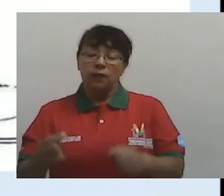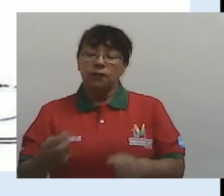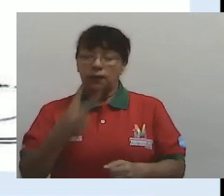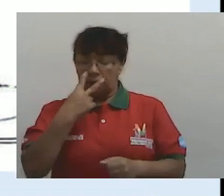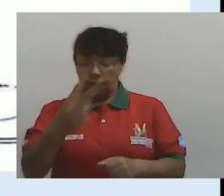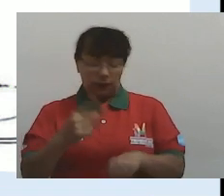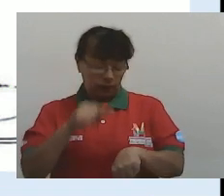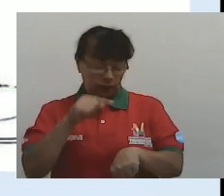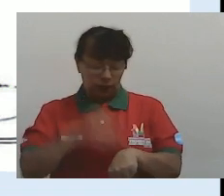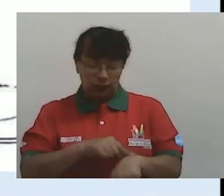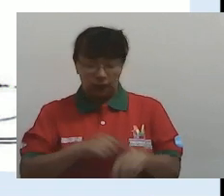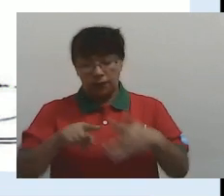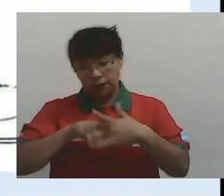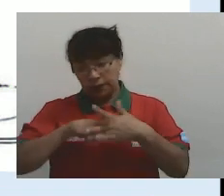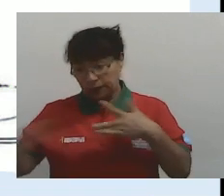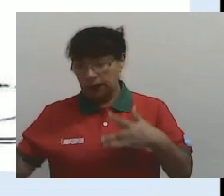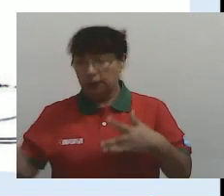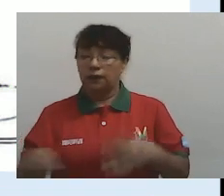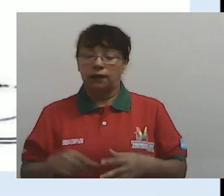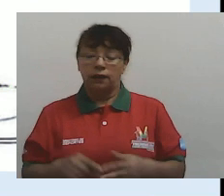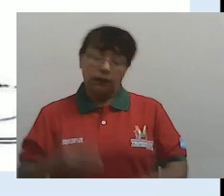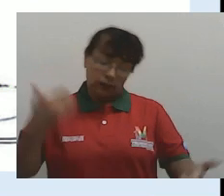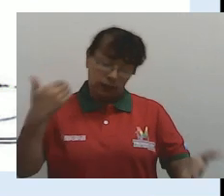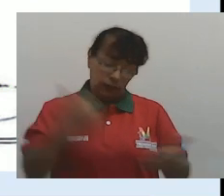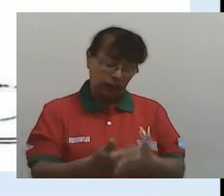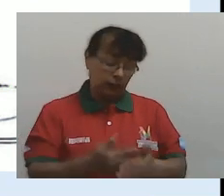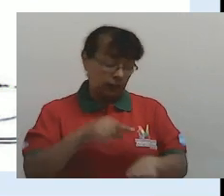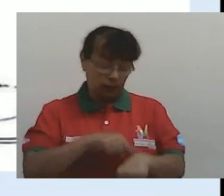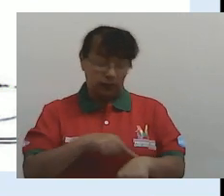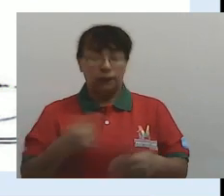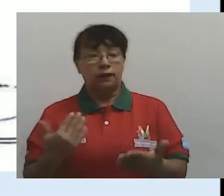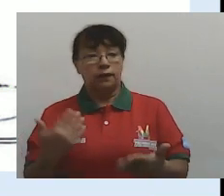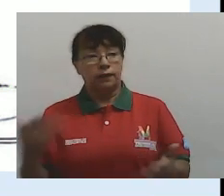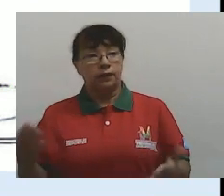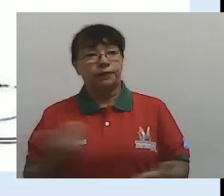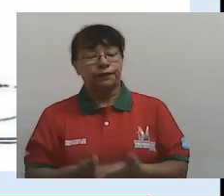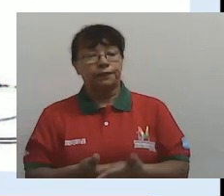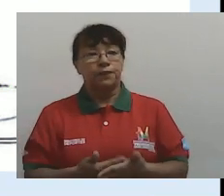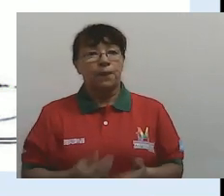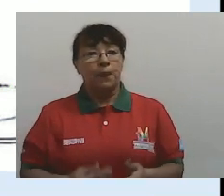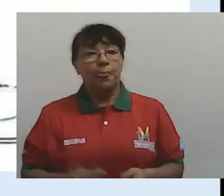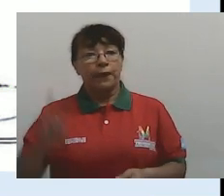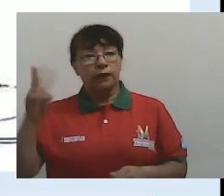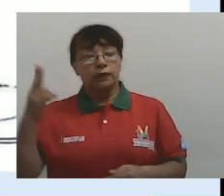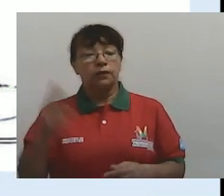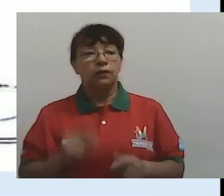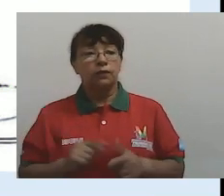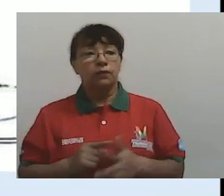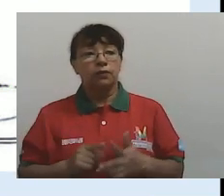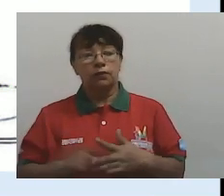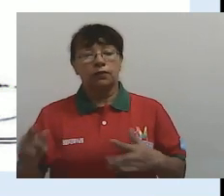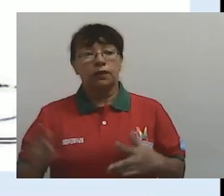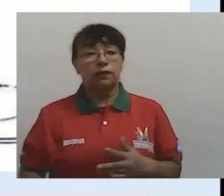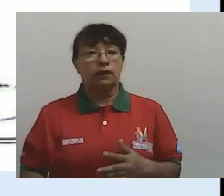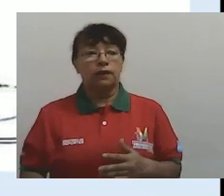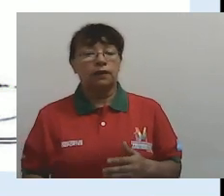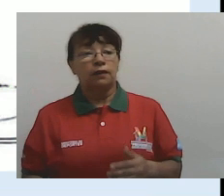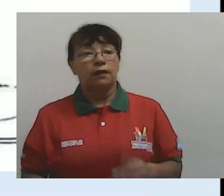la partida y de establecer la llegada en la competencia. Y los otros 2 jueces asistentes lo que hacen